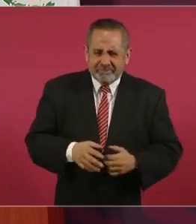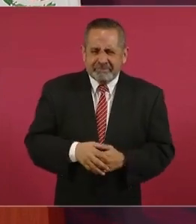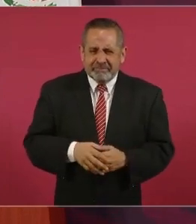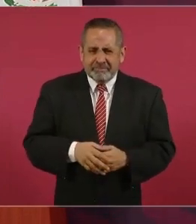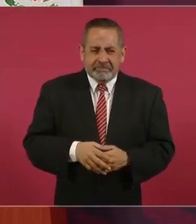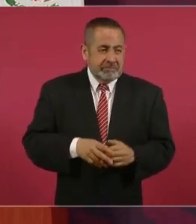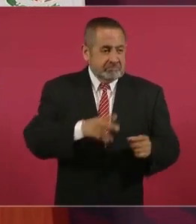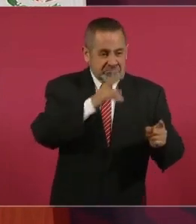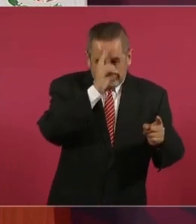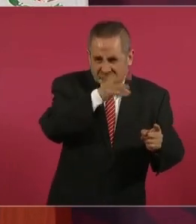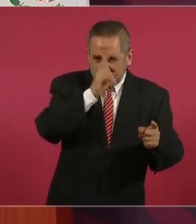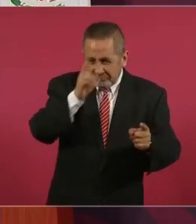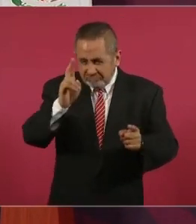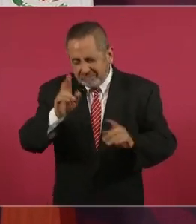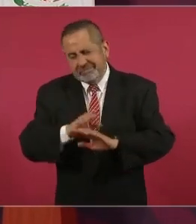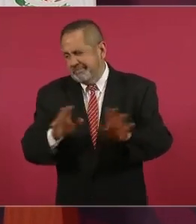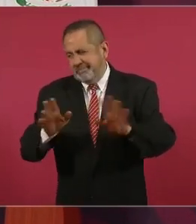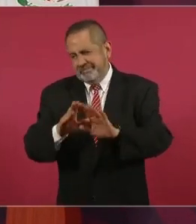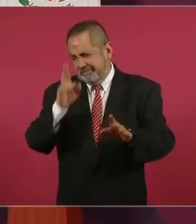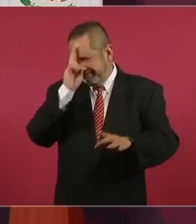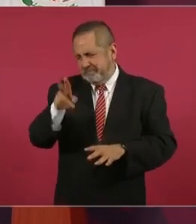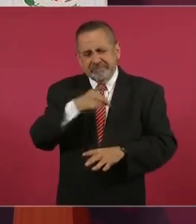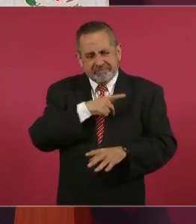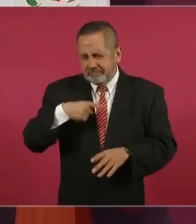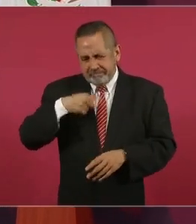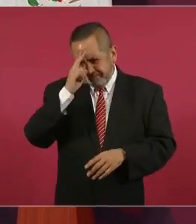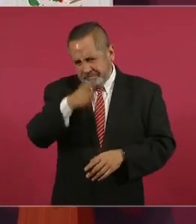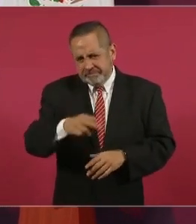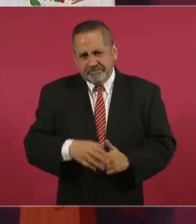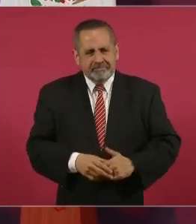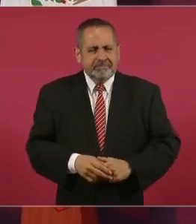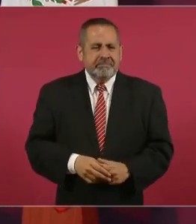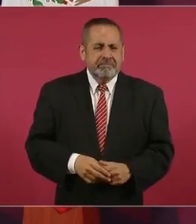Prohibido prohibir. Además, ¿quiénes son?